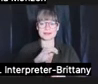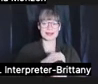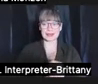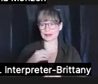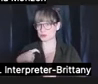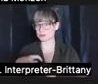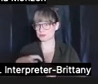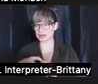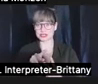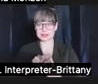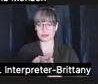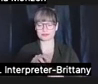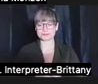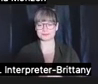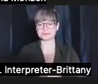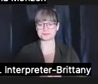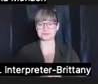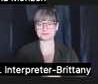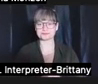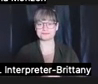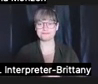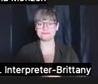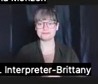de preferencia, ya sea inglés o español.